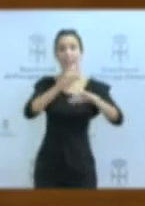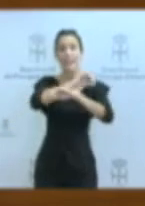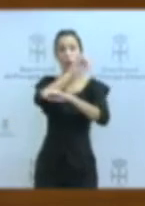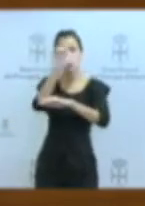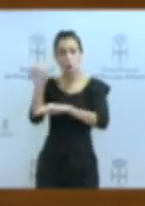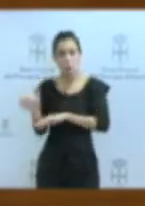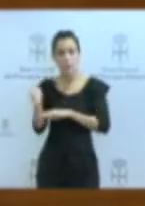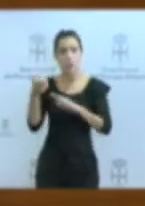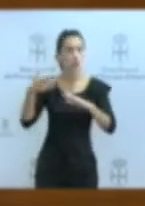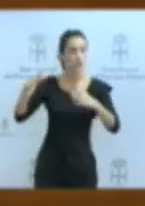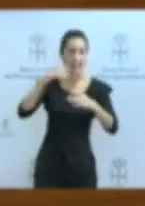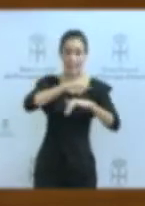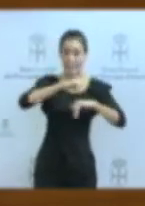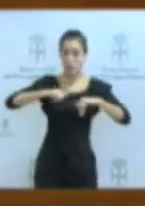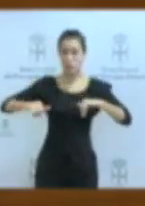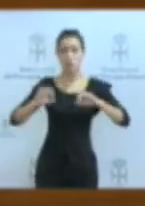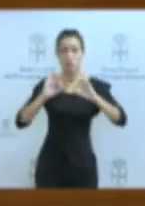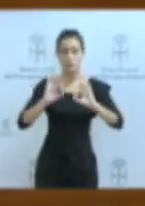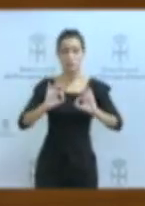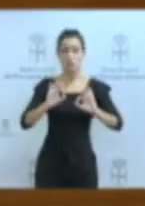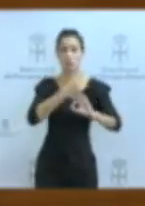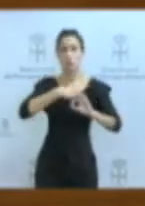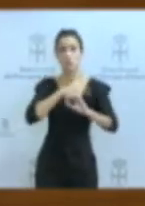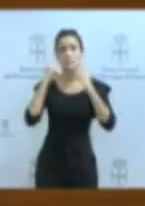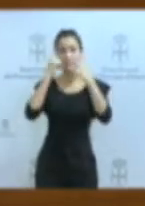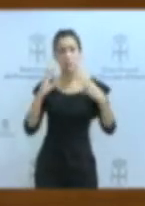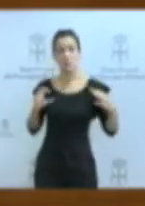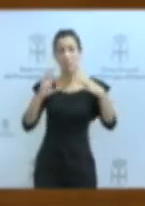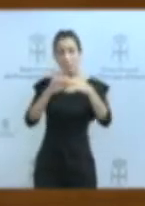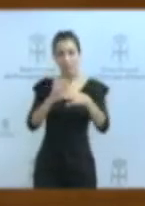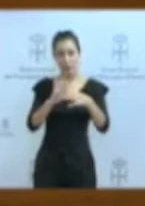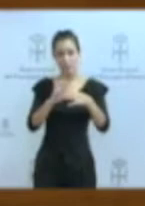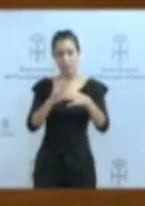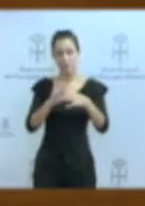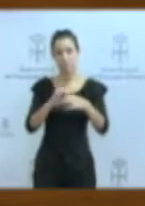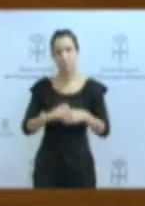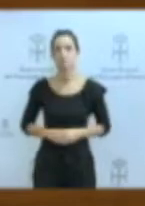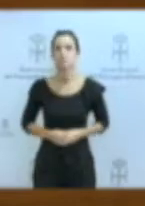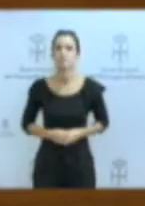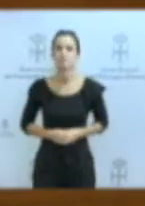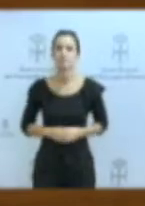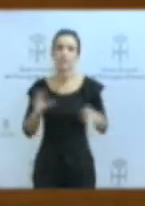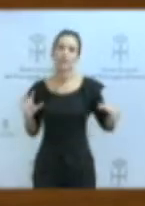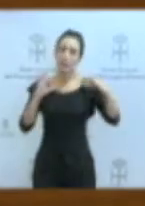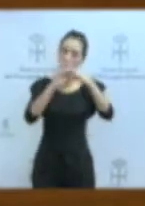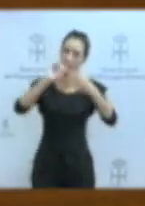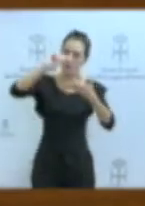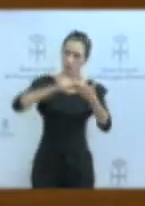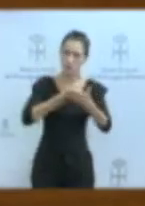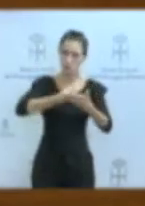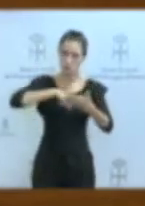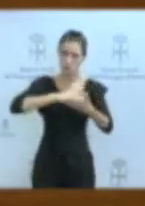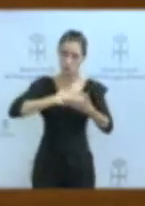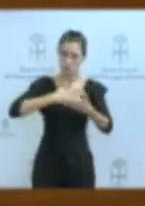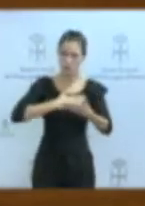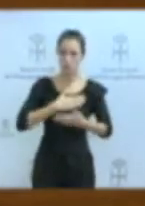vincular como referencia en nuestros contratos. En este sentido, decirle,